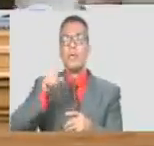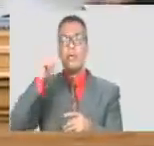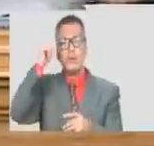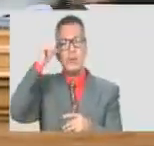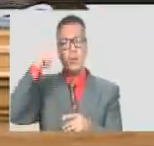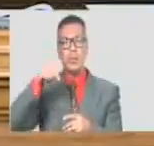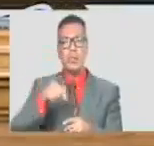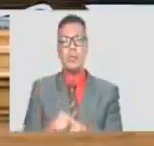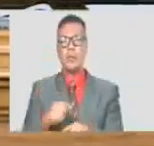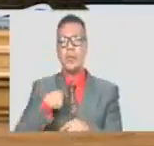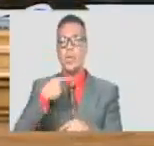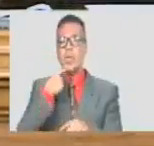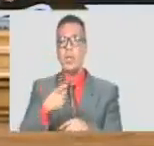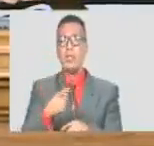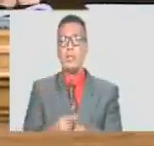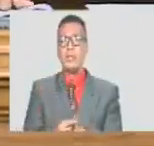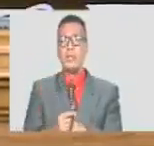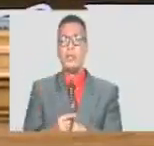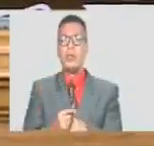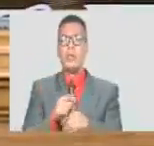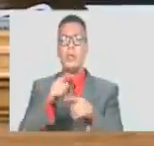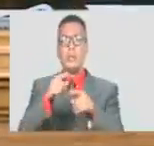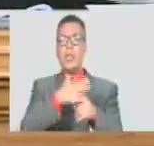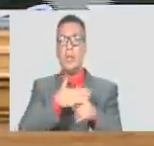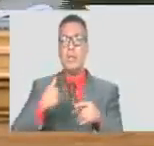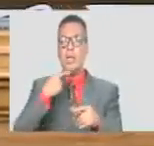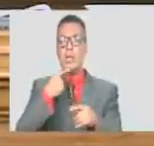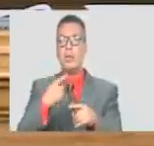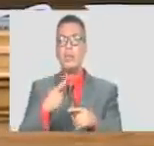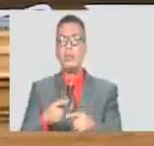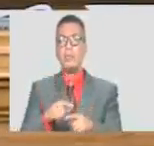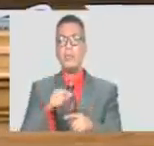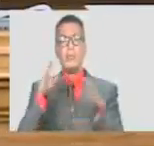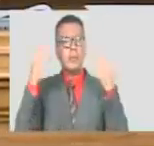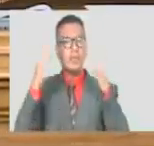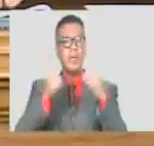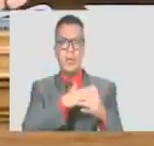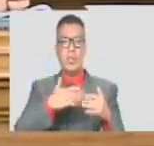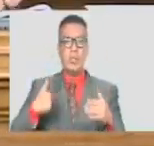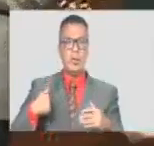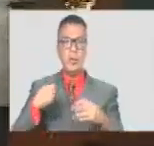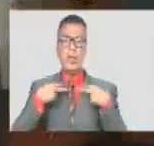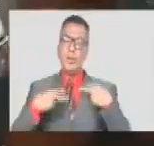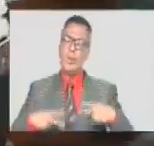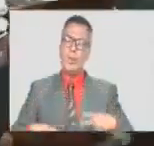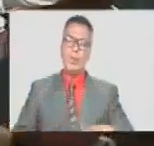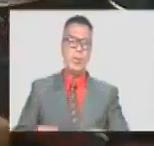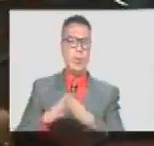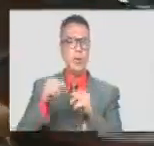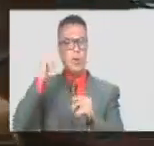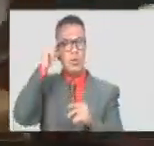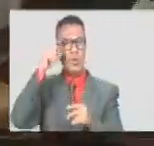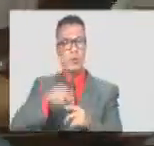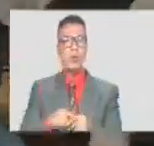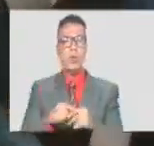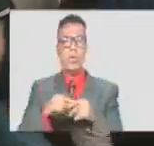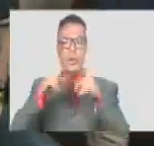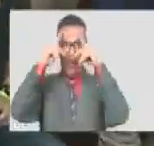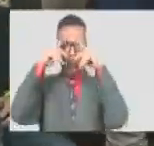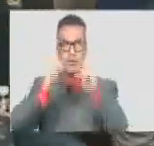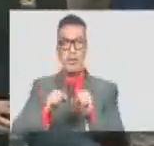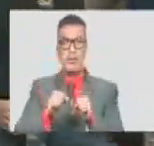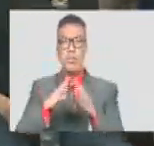aquí como ellos prefieren que se les aplauda. Y como eso, muchos aspectos de la vida diaria, muchos aspectos de la vida